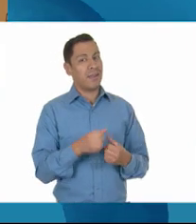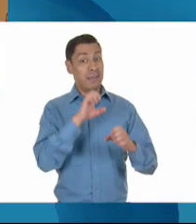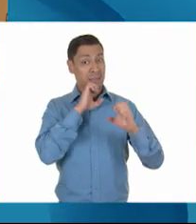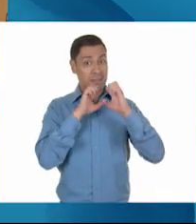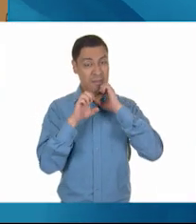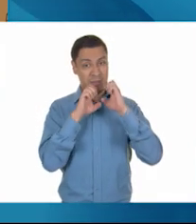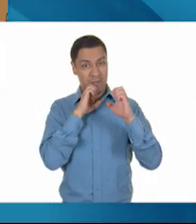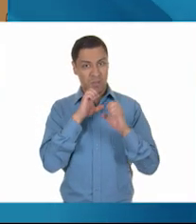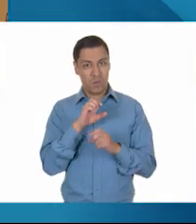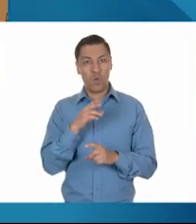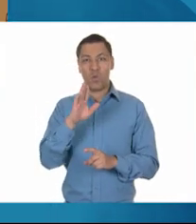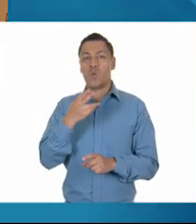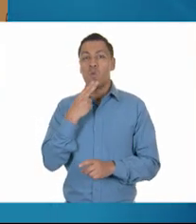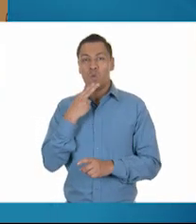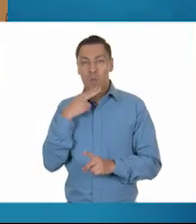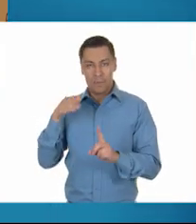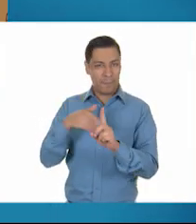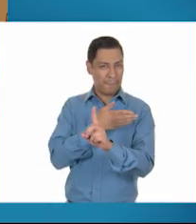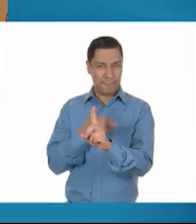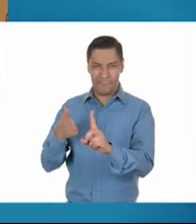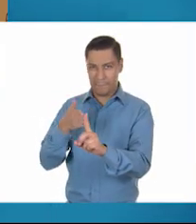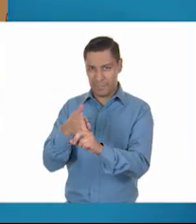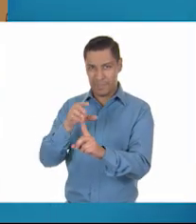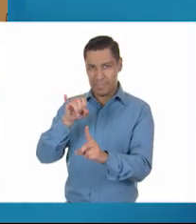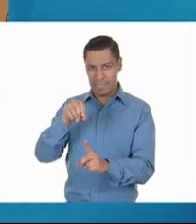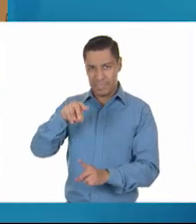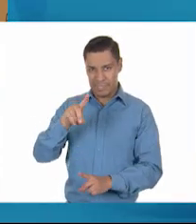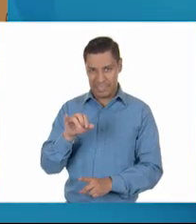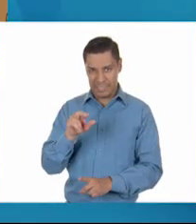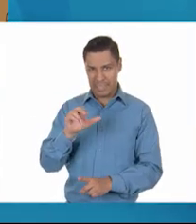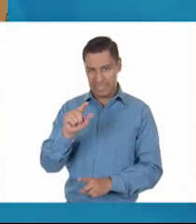usando el discurso indirecto, sería así.